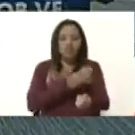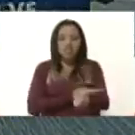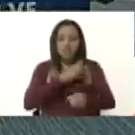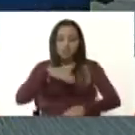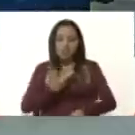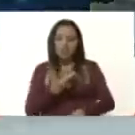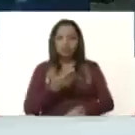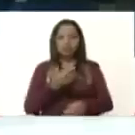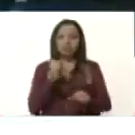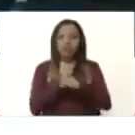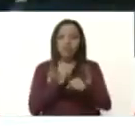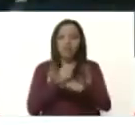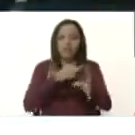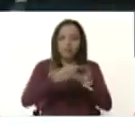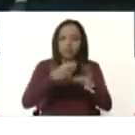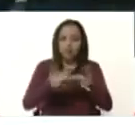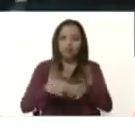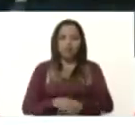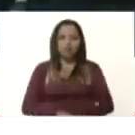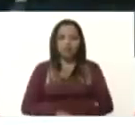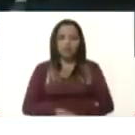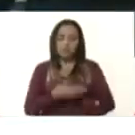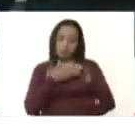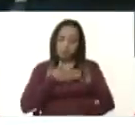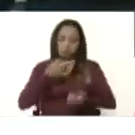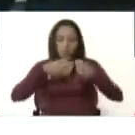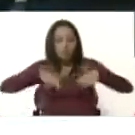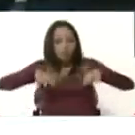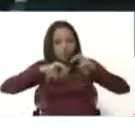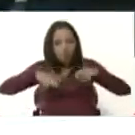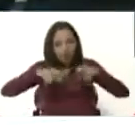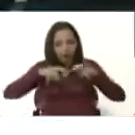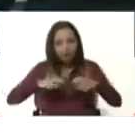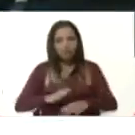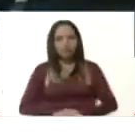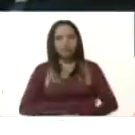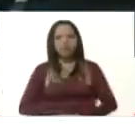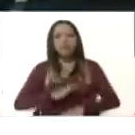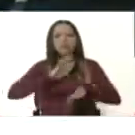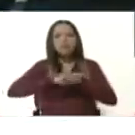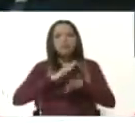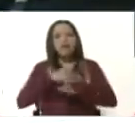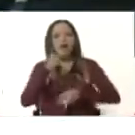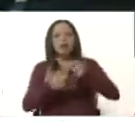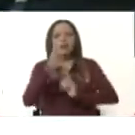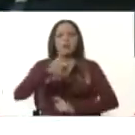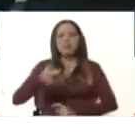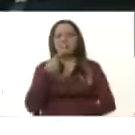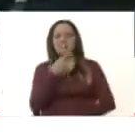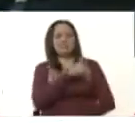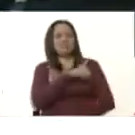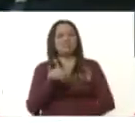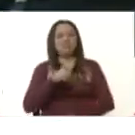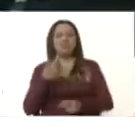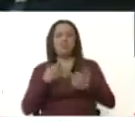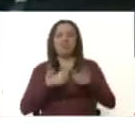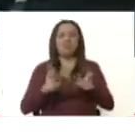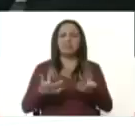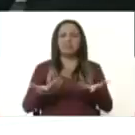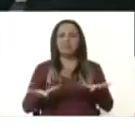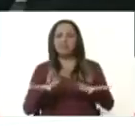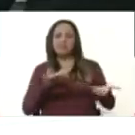funcionamiento. Pero yo buscando, porque alguna gente decía, no, pero la